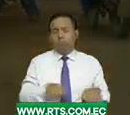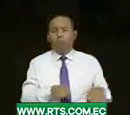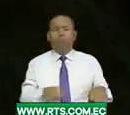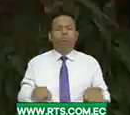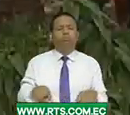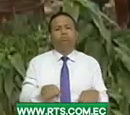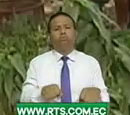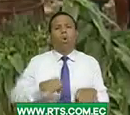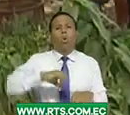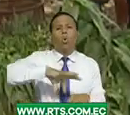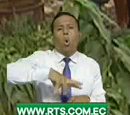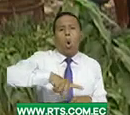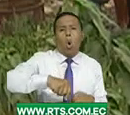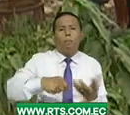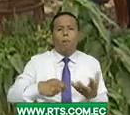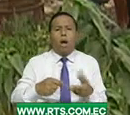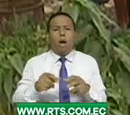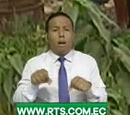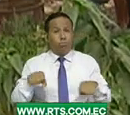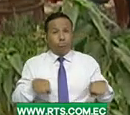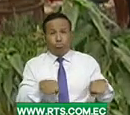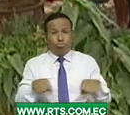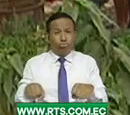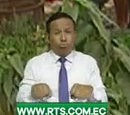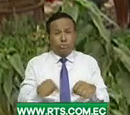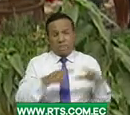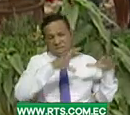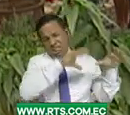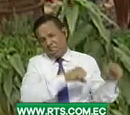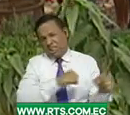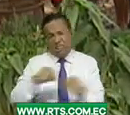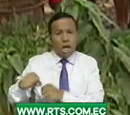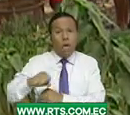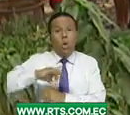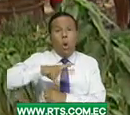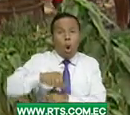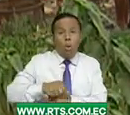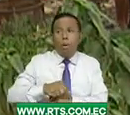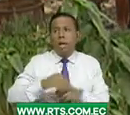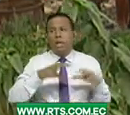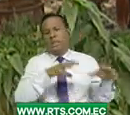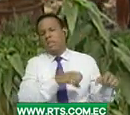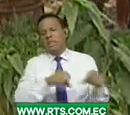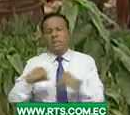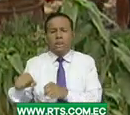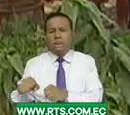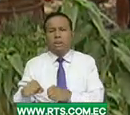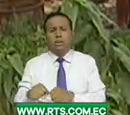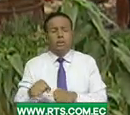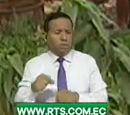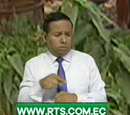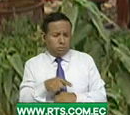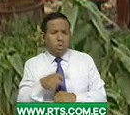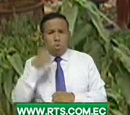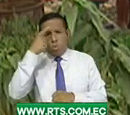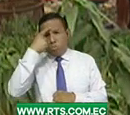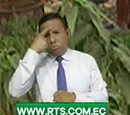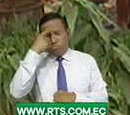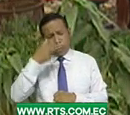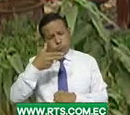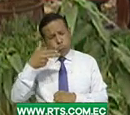Y se le lleva la moto. ¿Cuánto? Eso sí, no sé. Nosotros ya vinimos ya cuando ya estaba allá. Tiene uno en la frente, tiene ahorita el cheque. No es justo